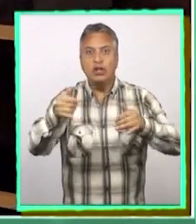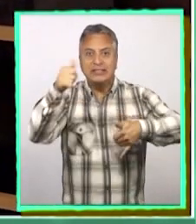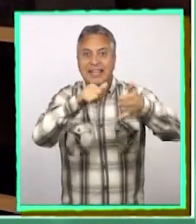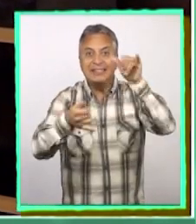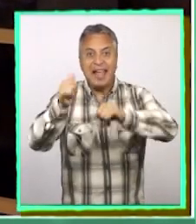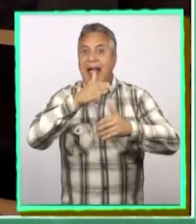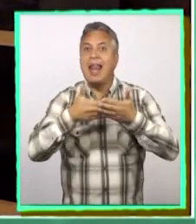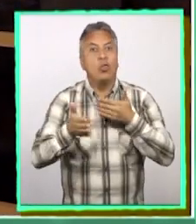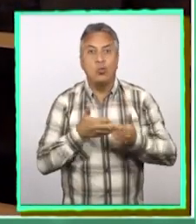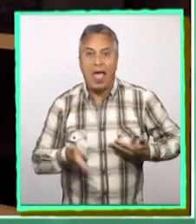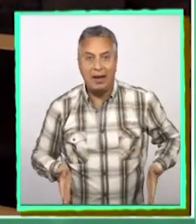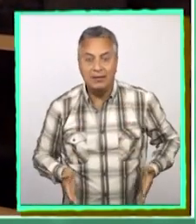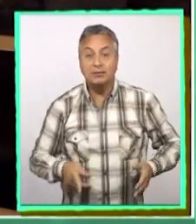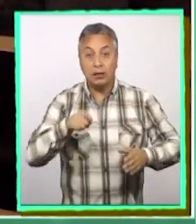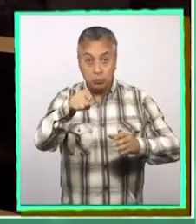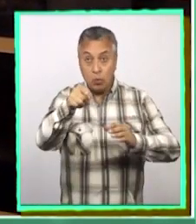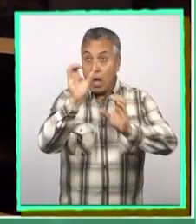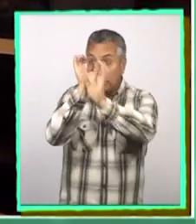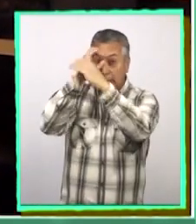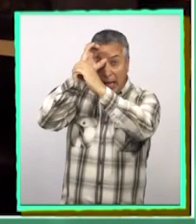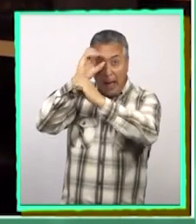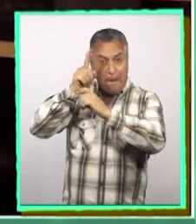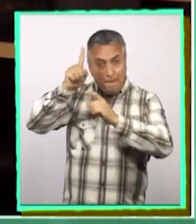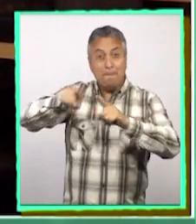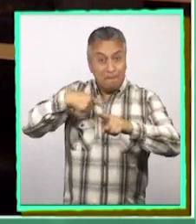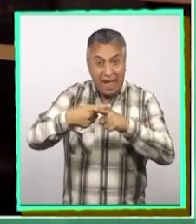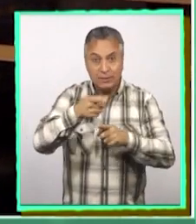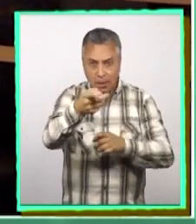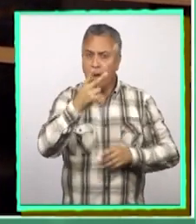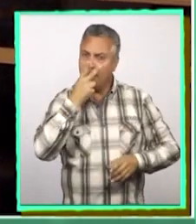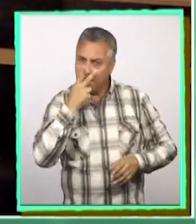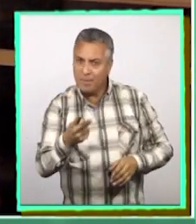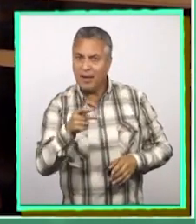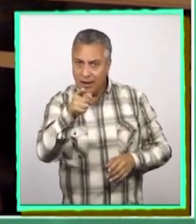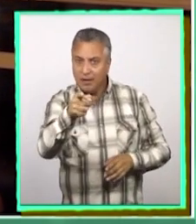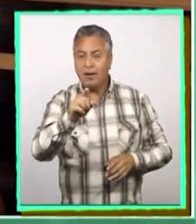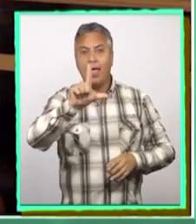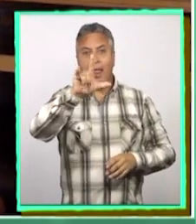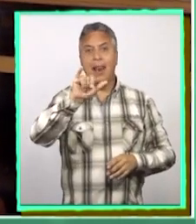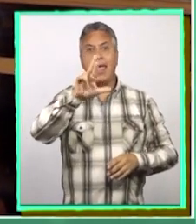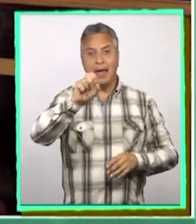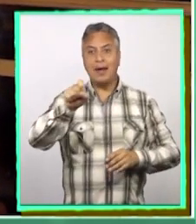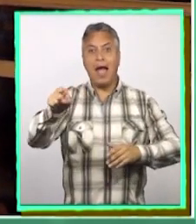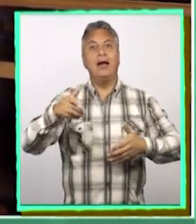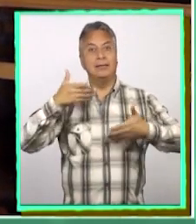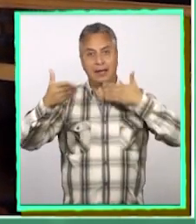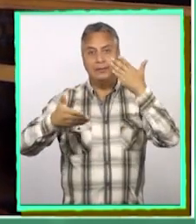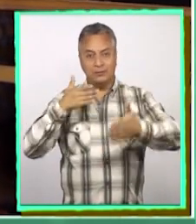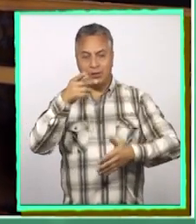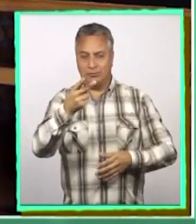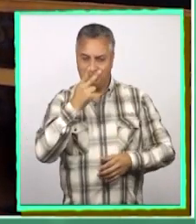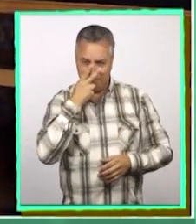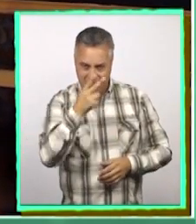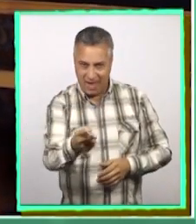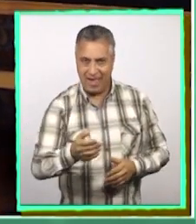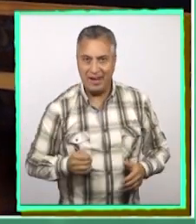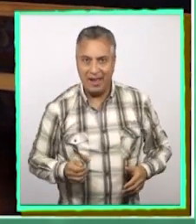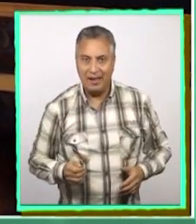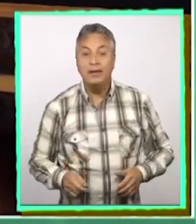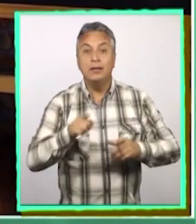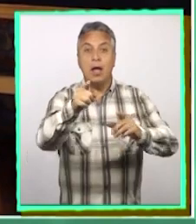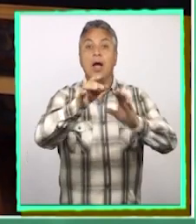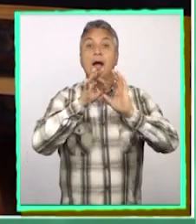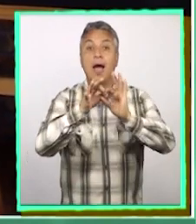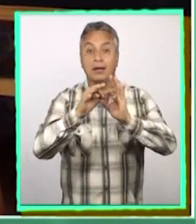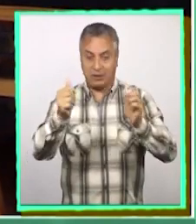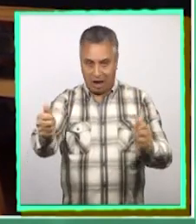si quieres seguir aprendiendo sobre astronomía a través de la música, te invito a seguir a Lira o a escucharnos en YouTube y Spotify.